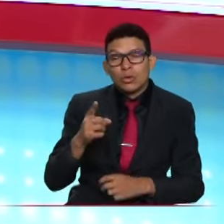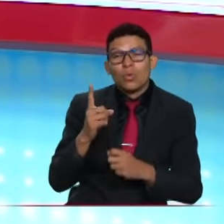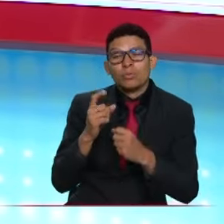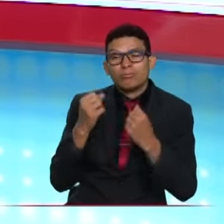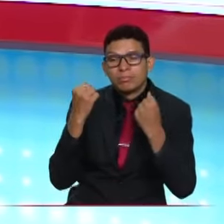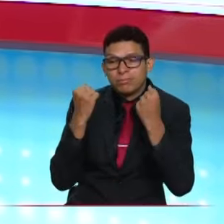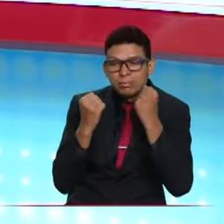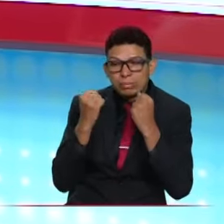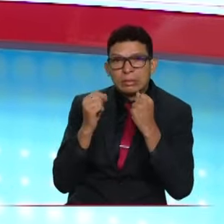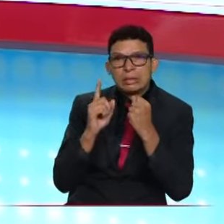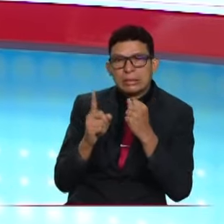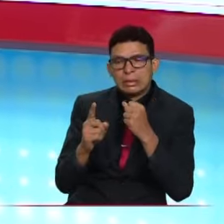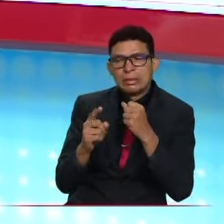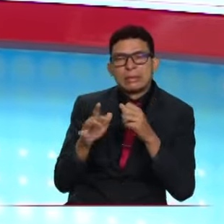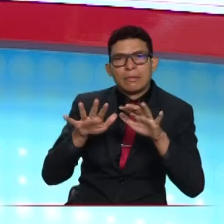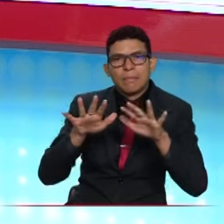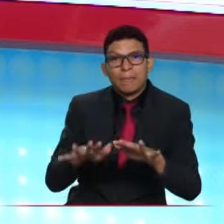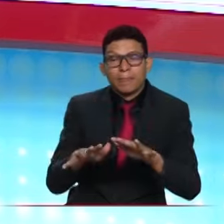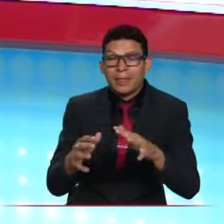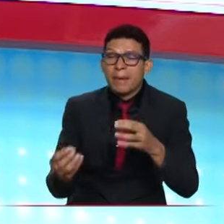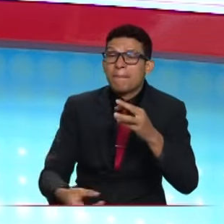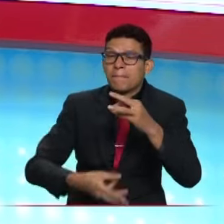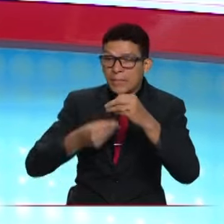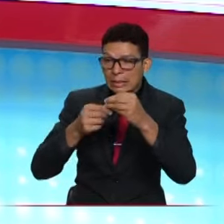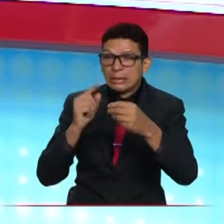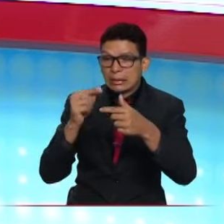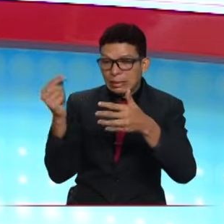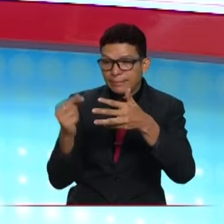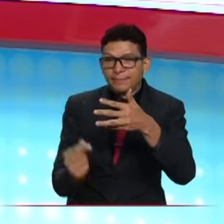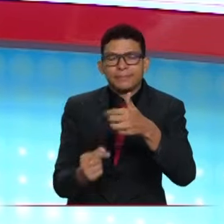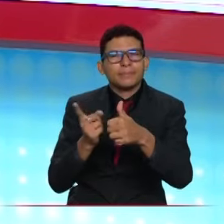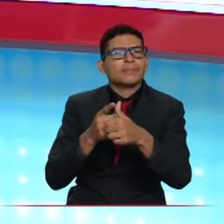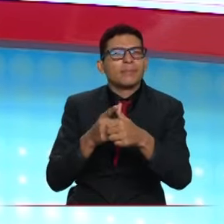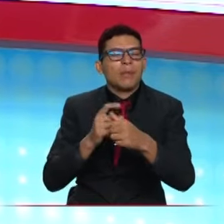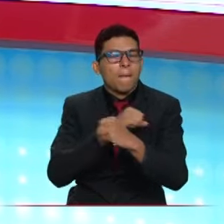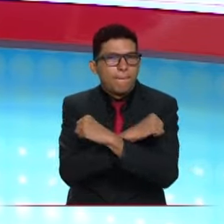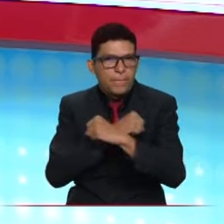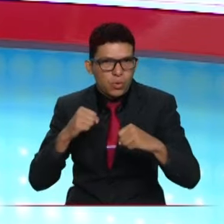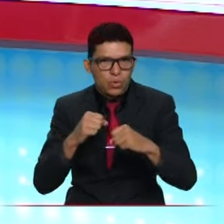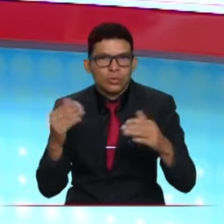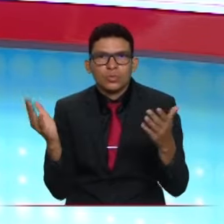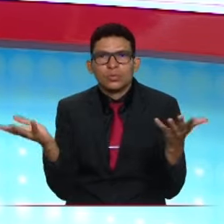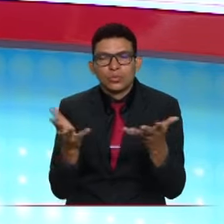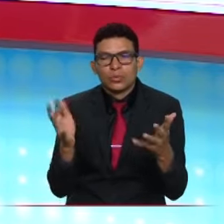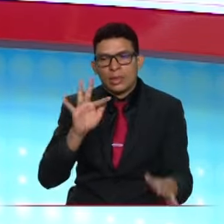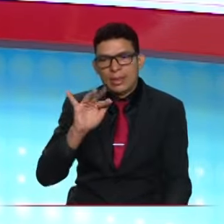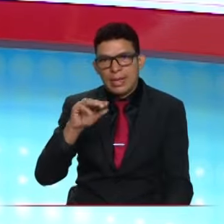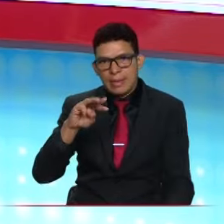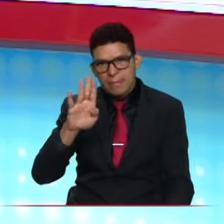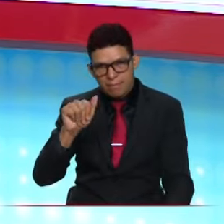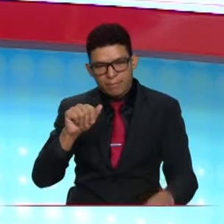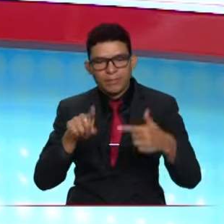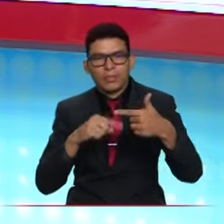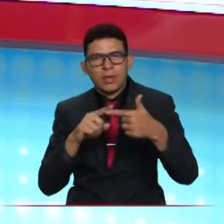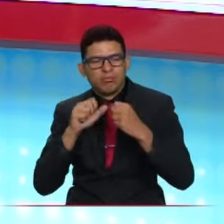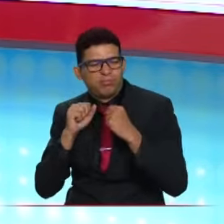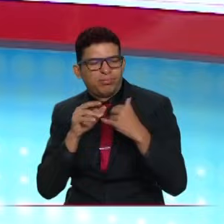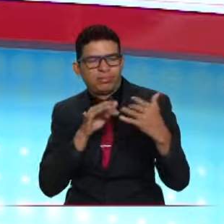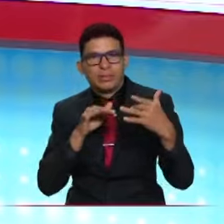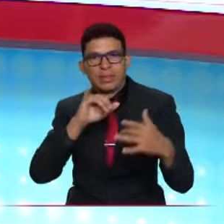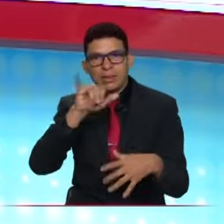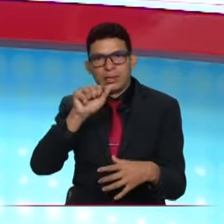bloqueo, varios hechos se sumaron a esa delicada situación. La detonación de un explosivo en la vía Timba, los combates en Jambaló y hasta